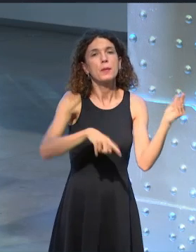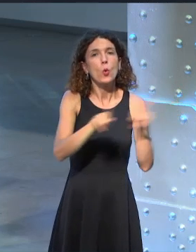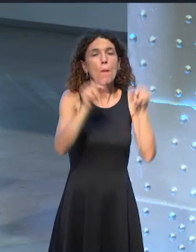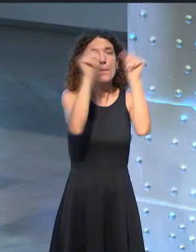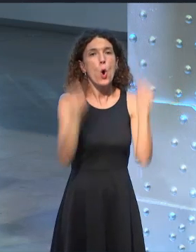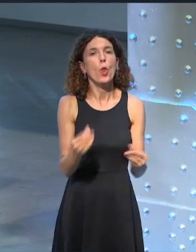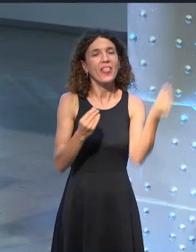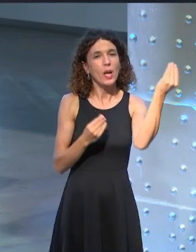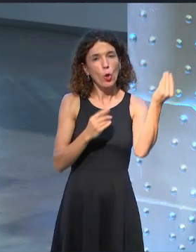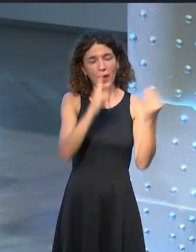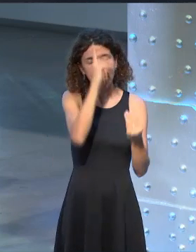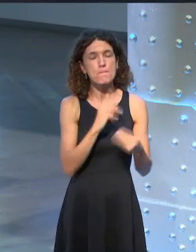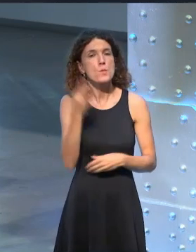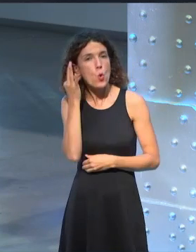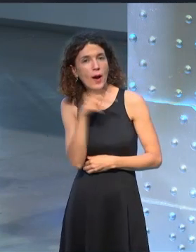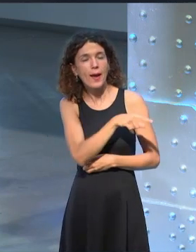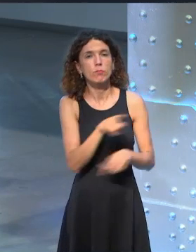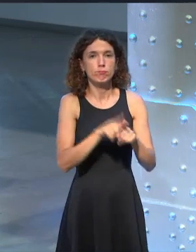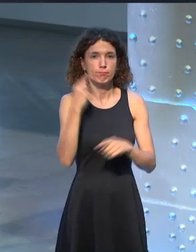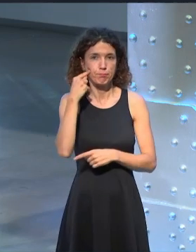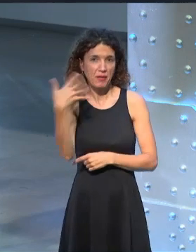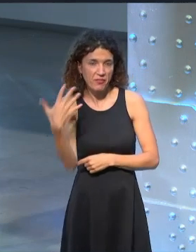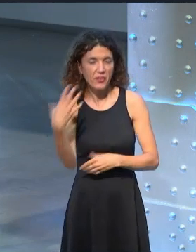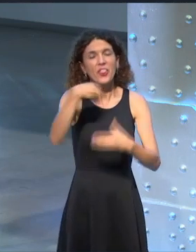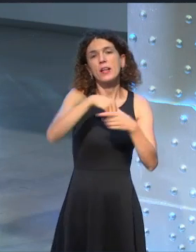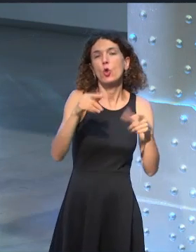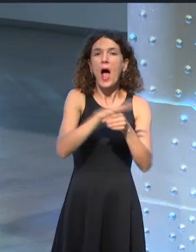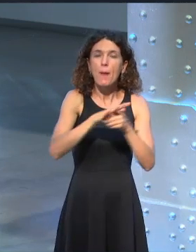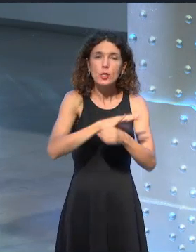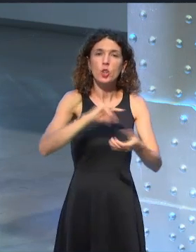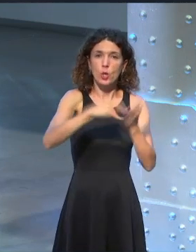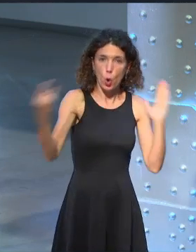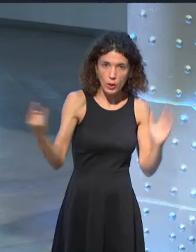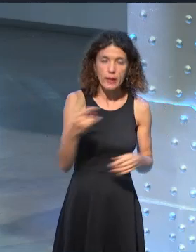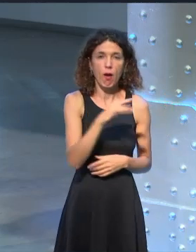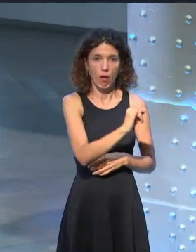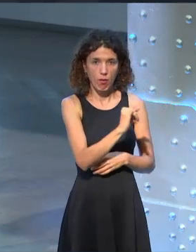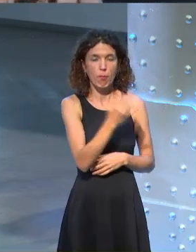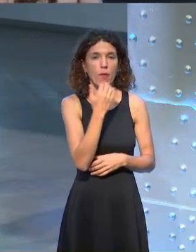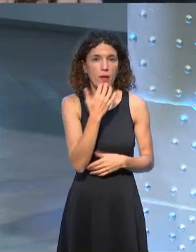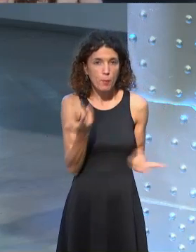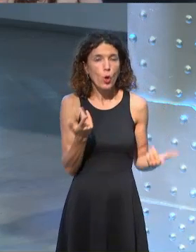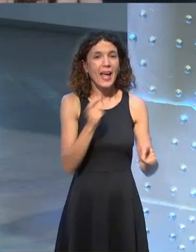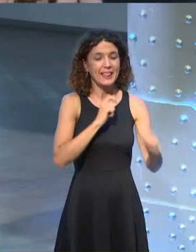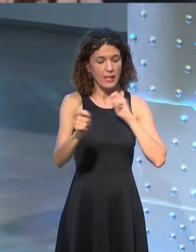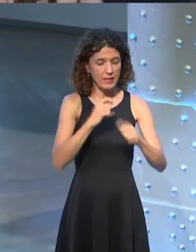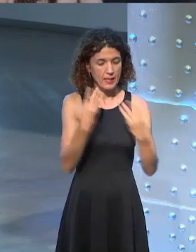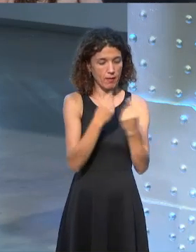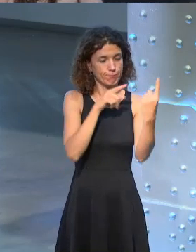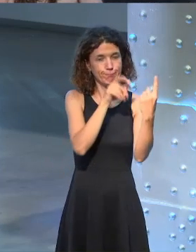modelo de mujer exitosa en el ámbito de la tecnología. Tenemos una entrevista de